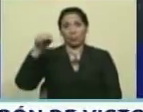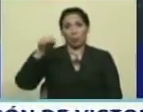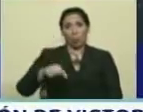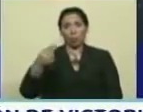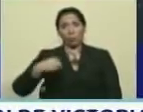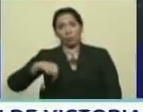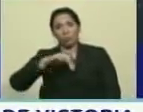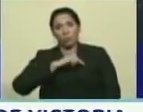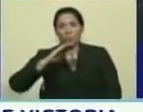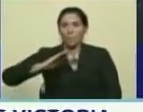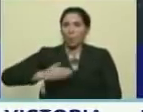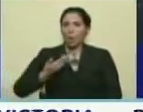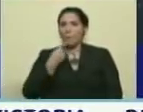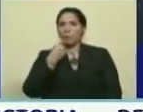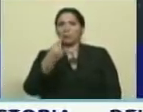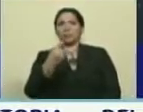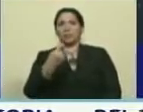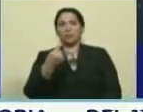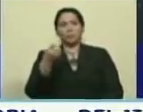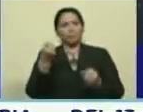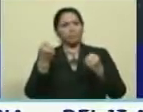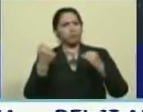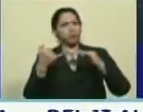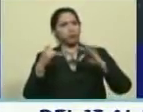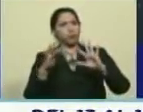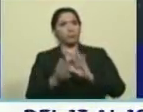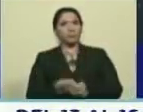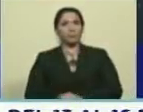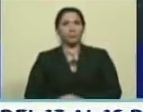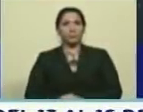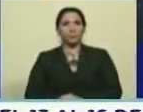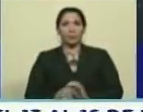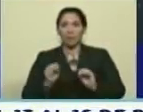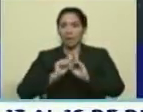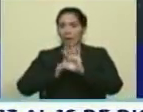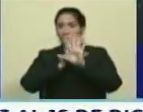nosotros podemos decir con mucha, mucha claridad: